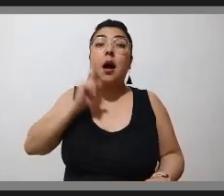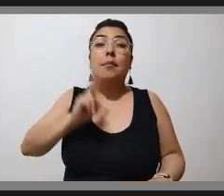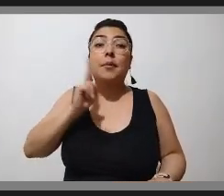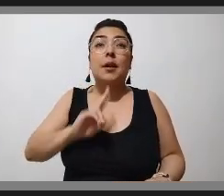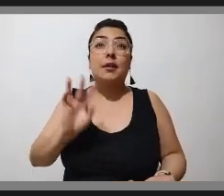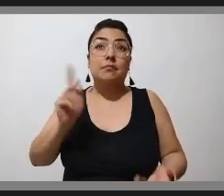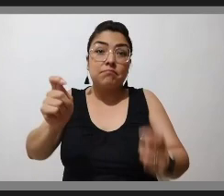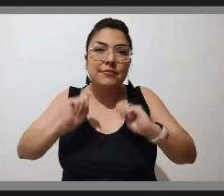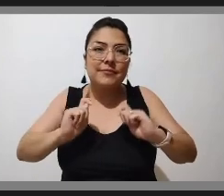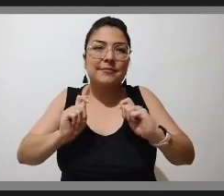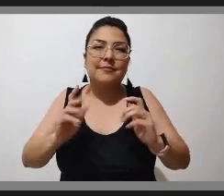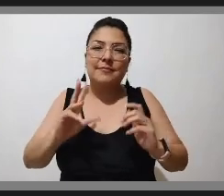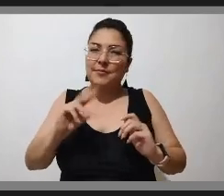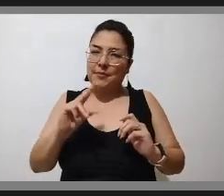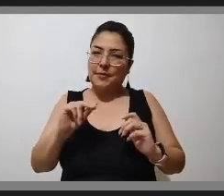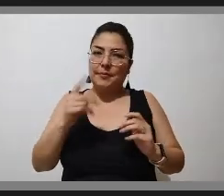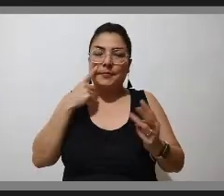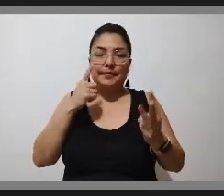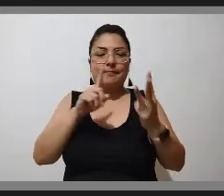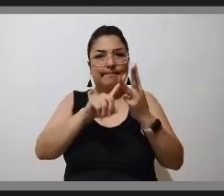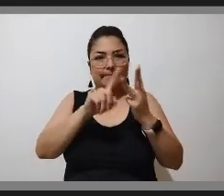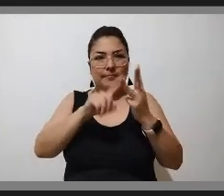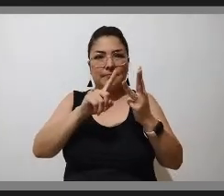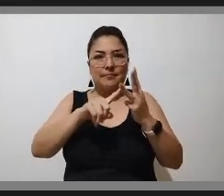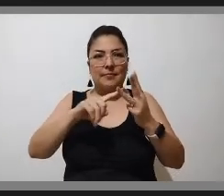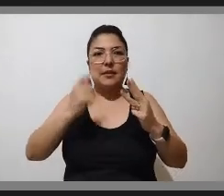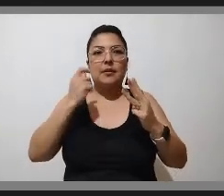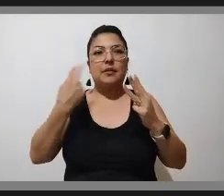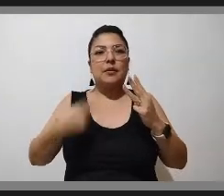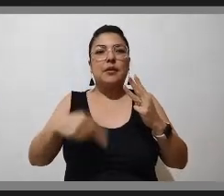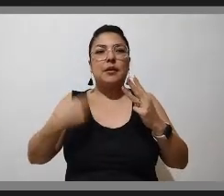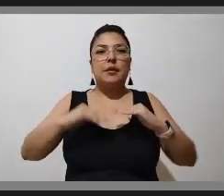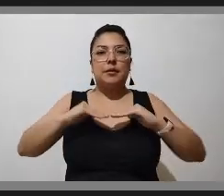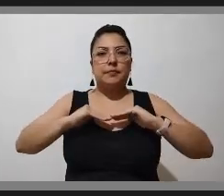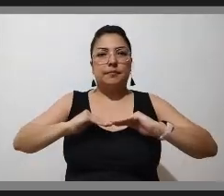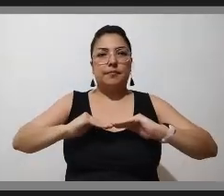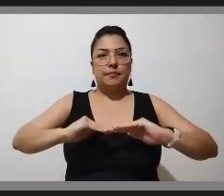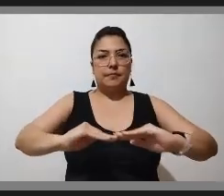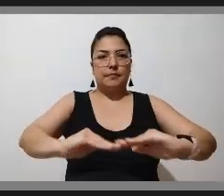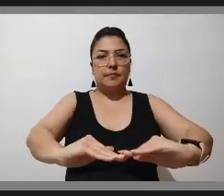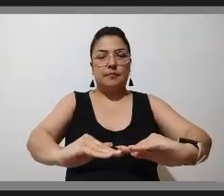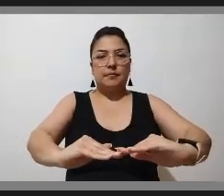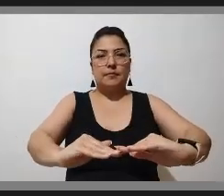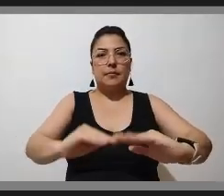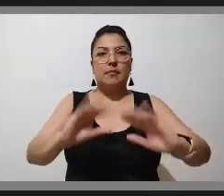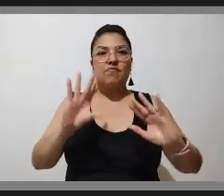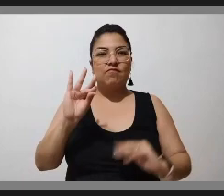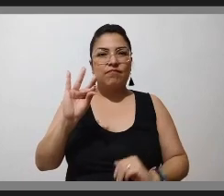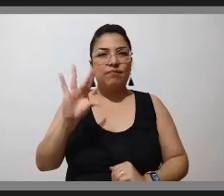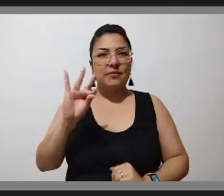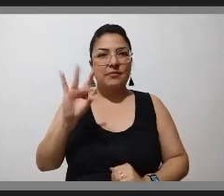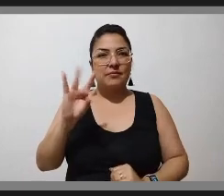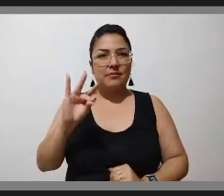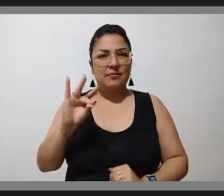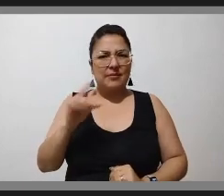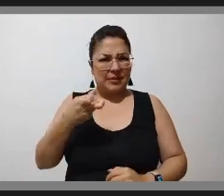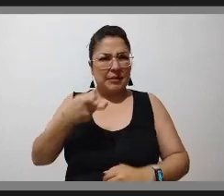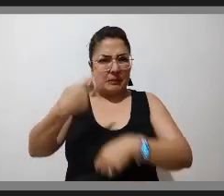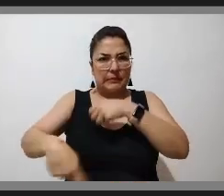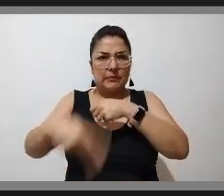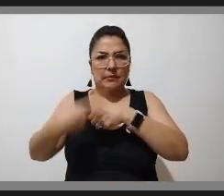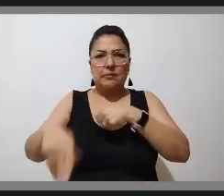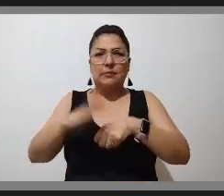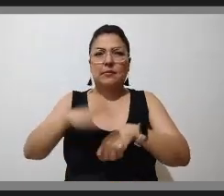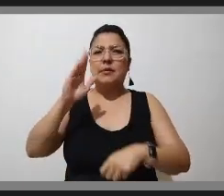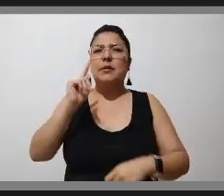en esos cargos. Luego, tenemos los pisos pegajosos y creo yo que esos son los más peligrosos. Y en esos,